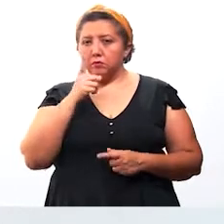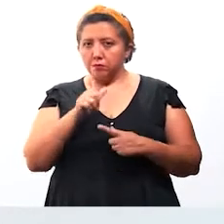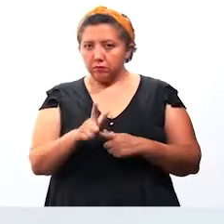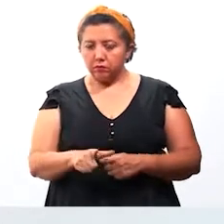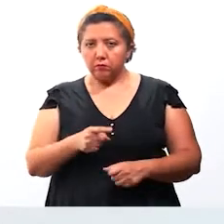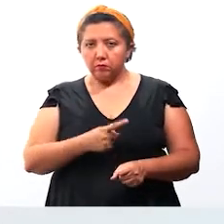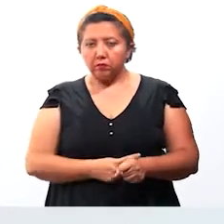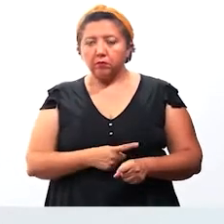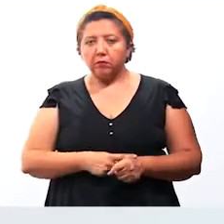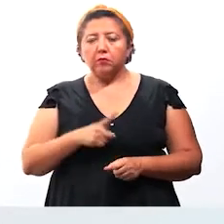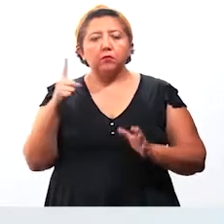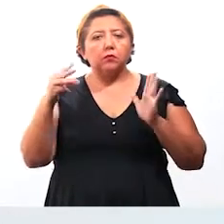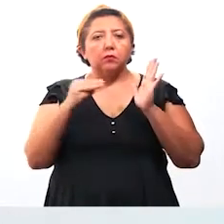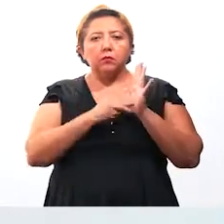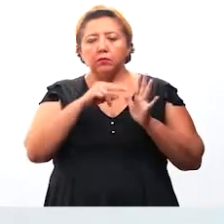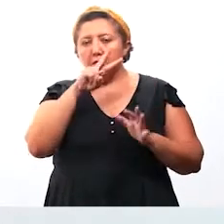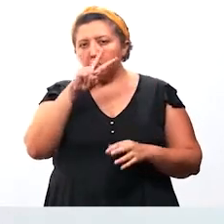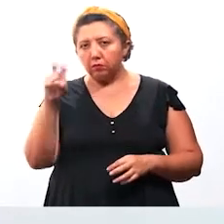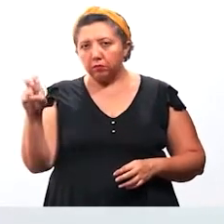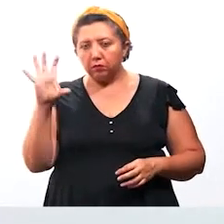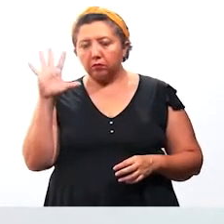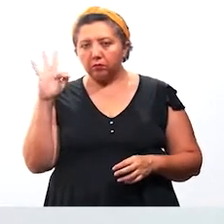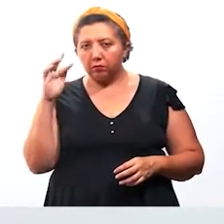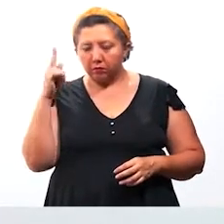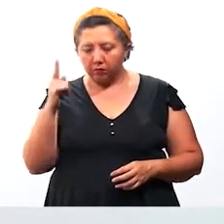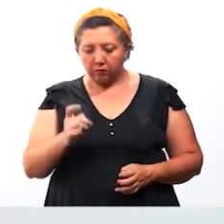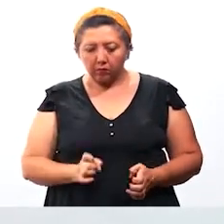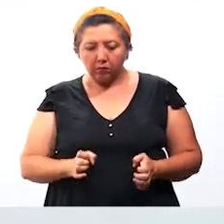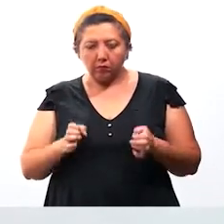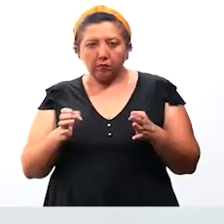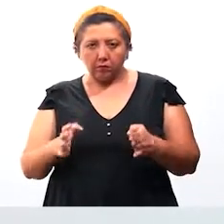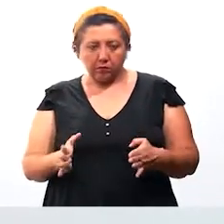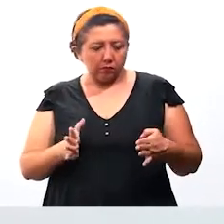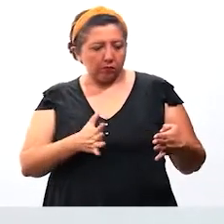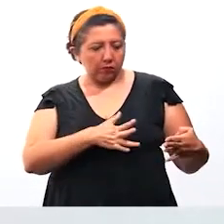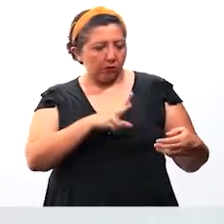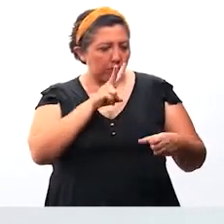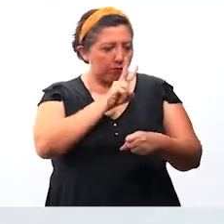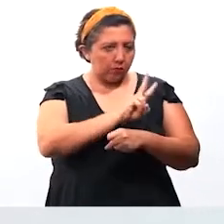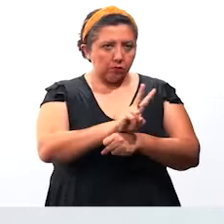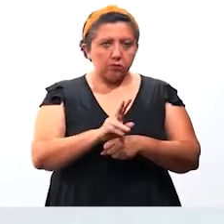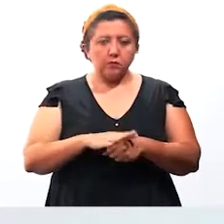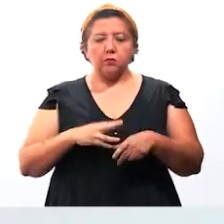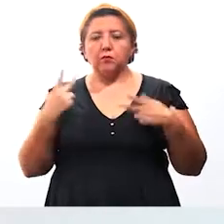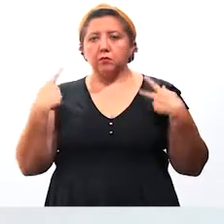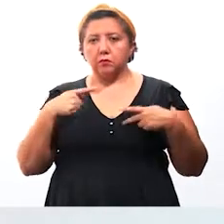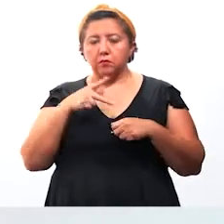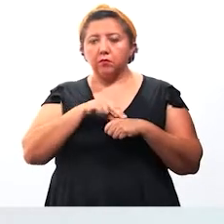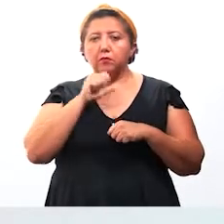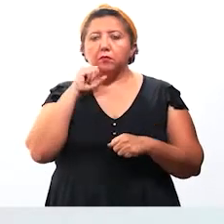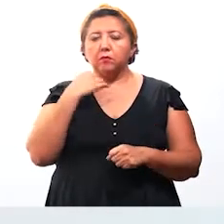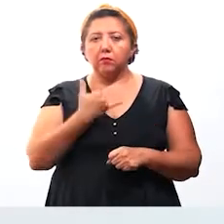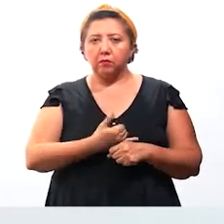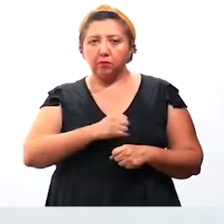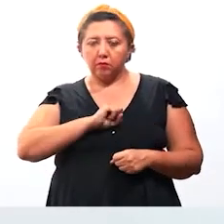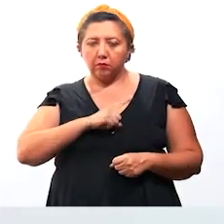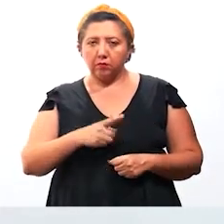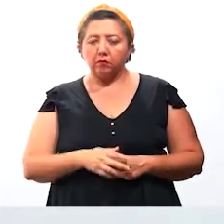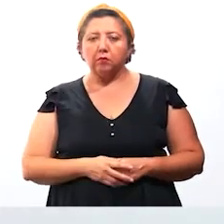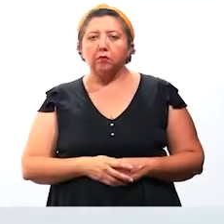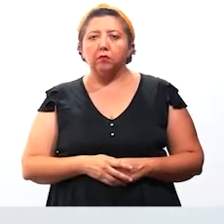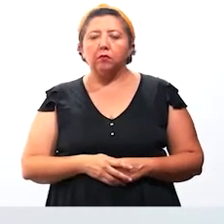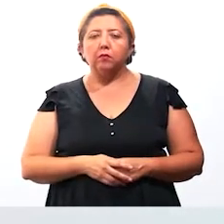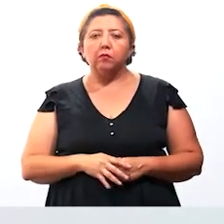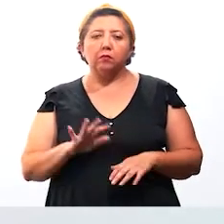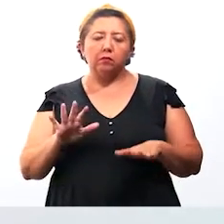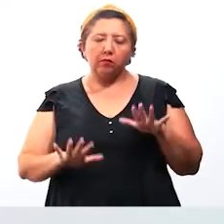De los casos activos, 1.241 están estables, aislados, monitoreados por personal médico de la